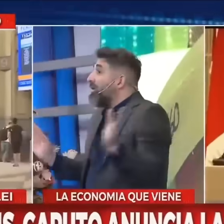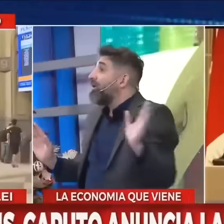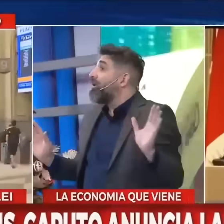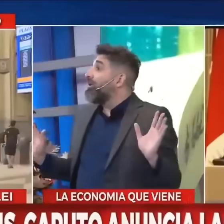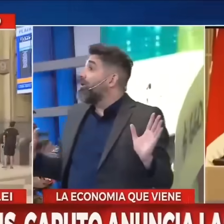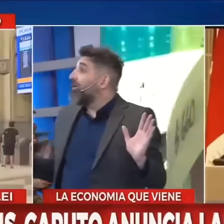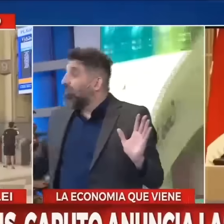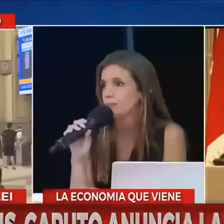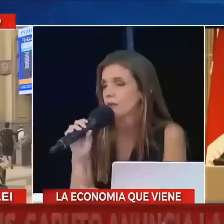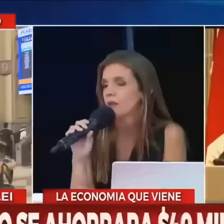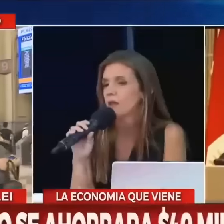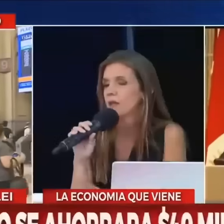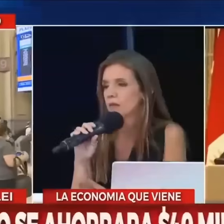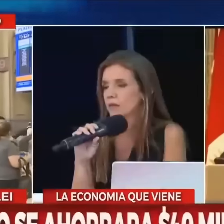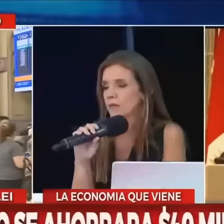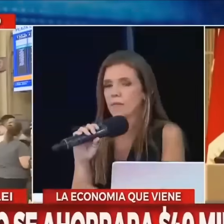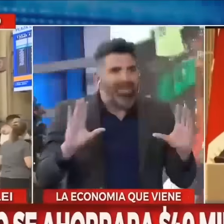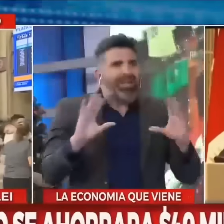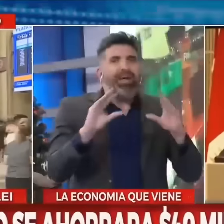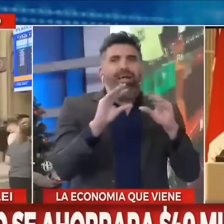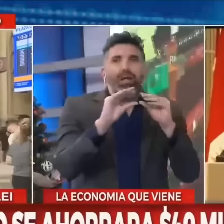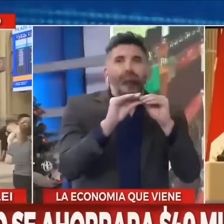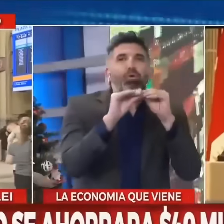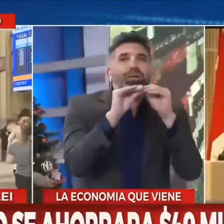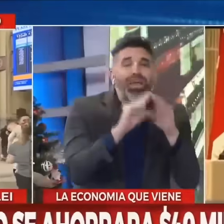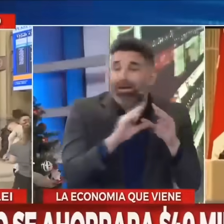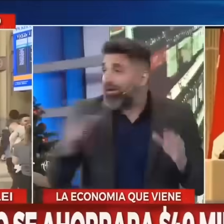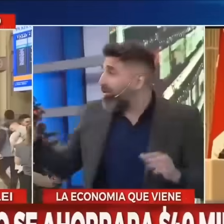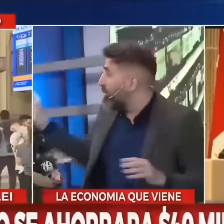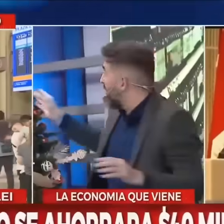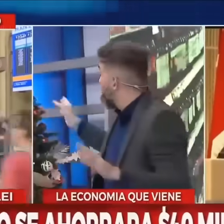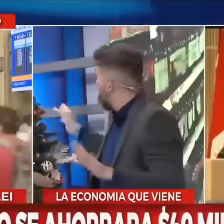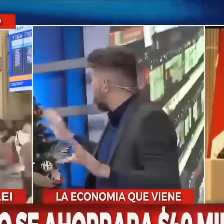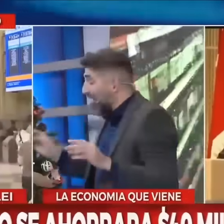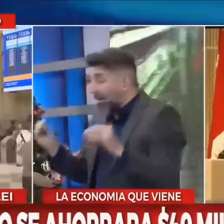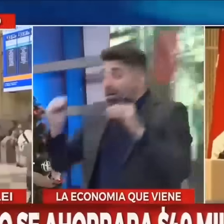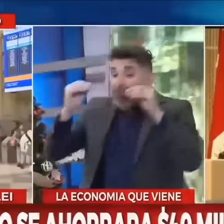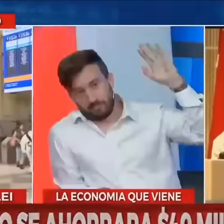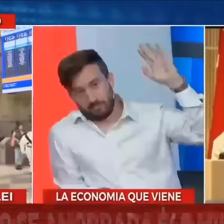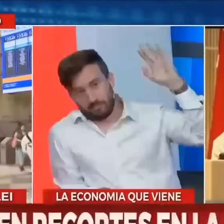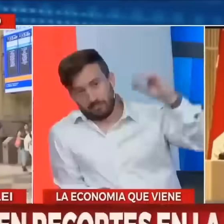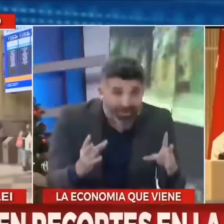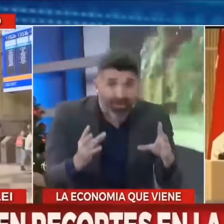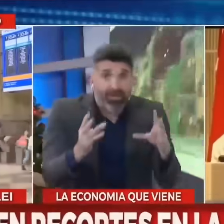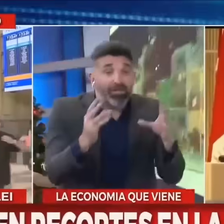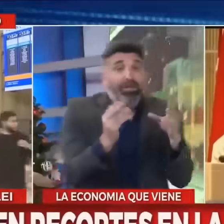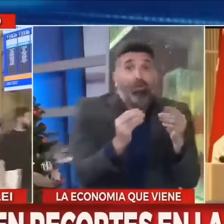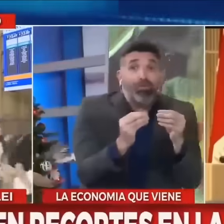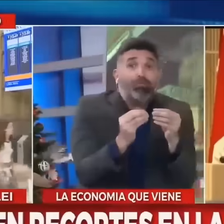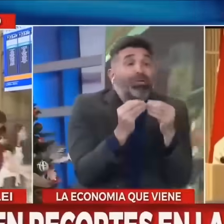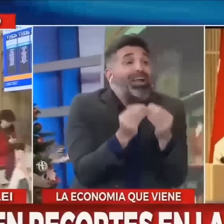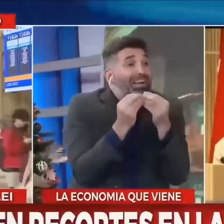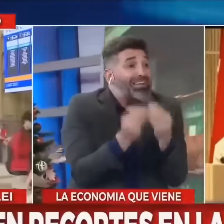a parece terriblemente Injusto pero digo me pregunto por qué Y esto si me lo puedes explicar Por qué